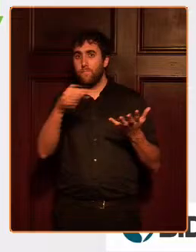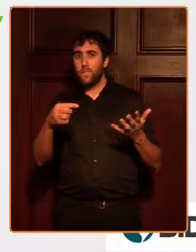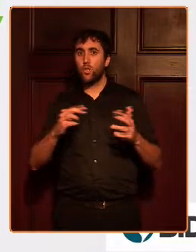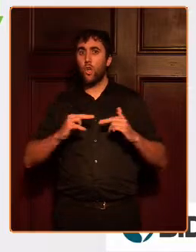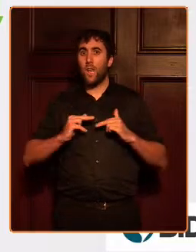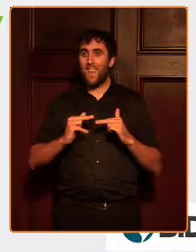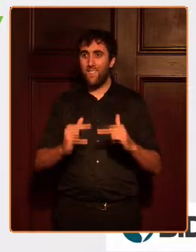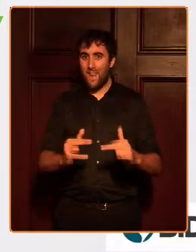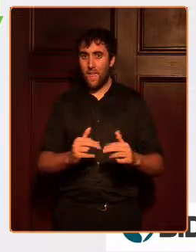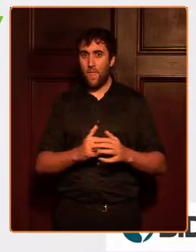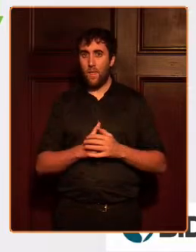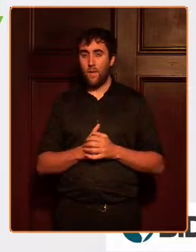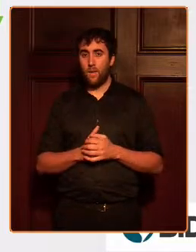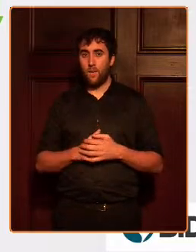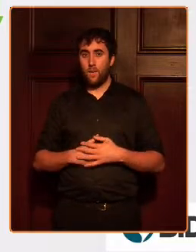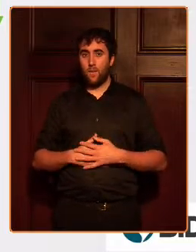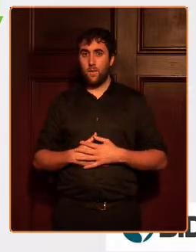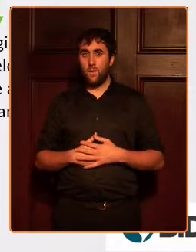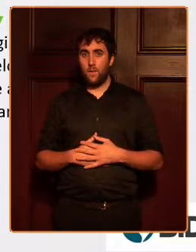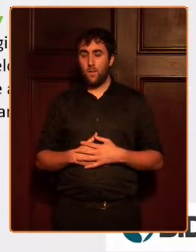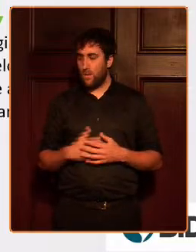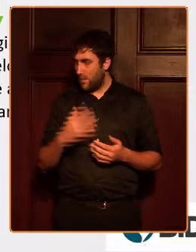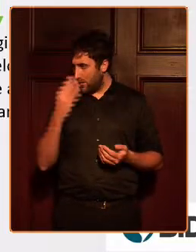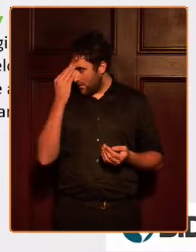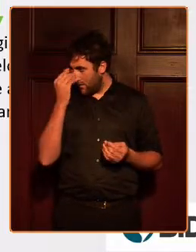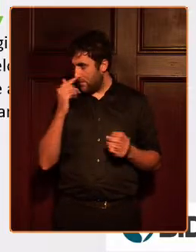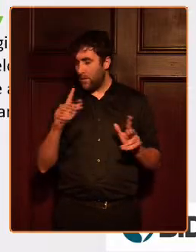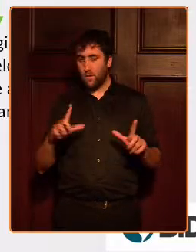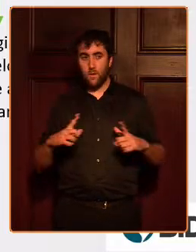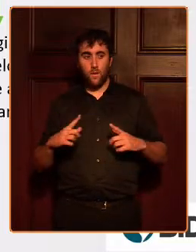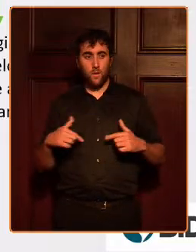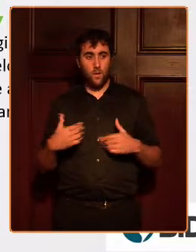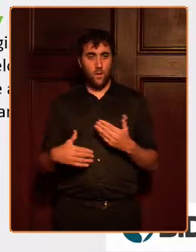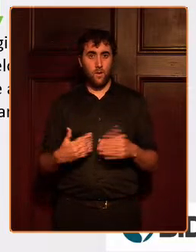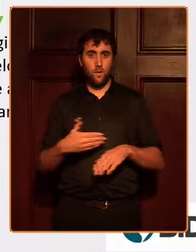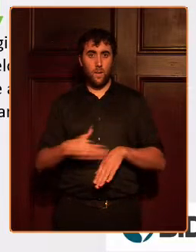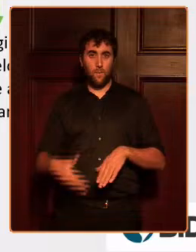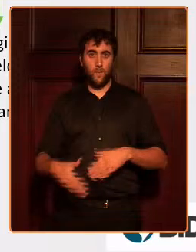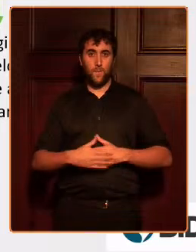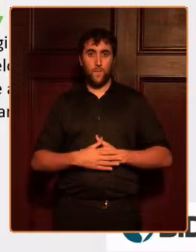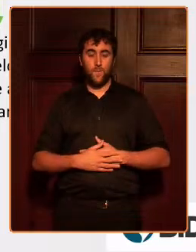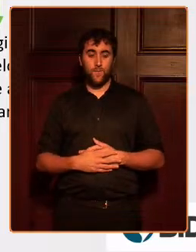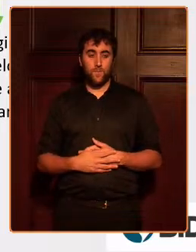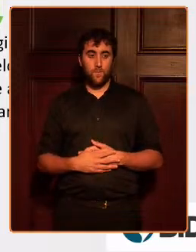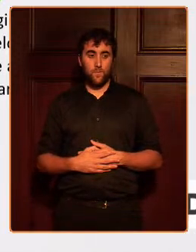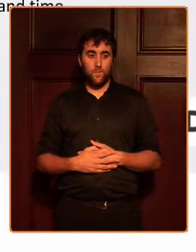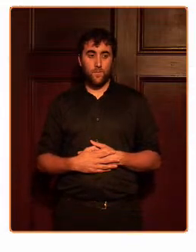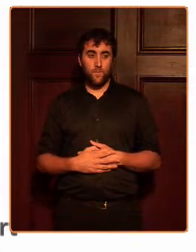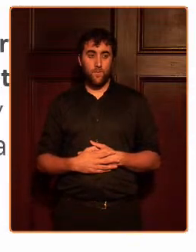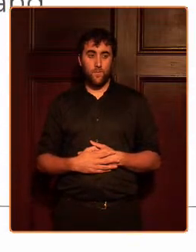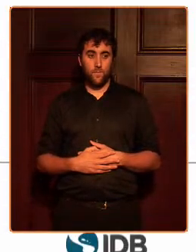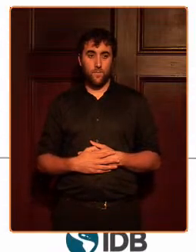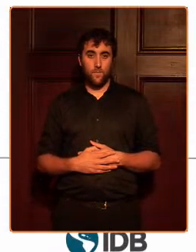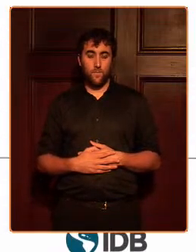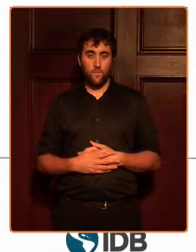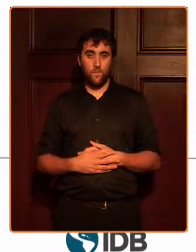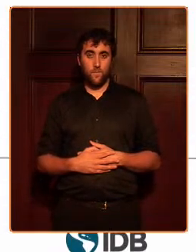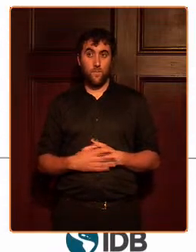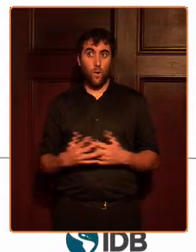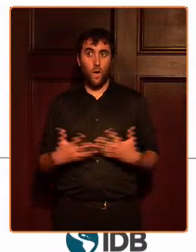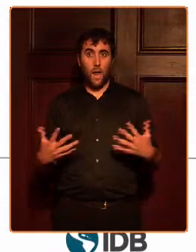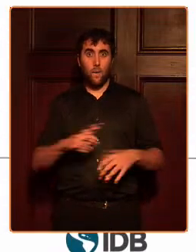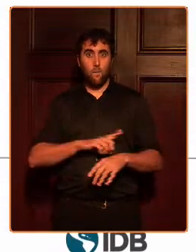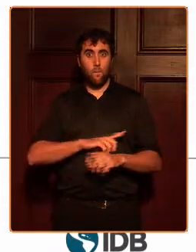sostenibilidad. No me voy a detener porque sé que estoy un poco pasada de tiempo, pero básicamente hay un gran potencial en